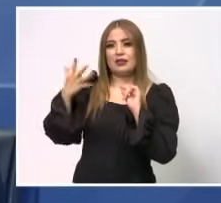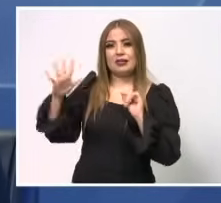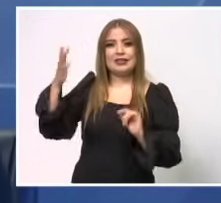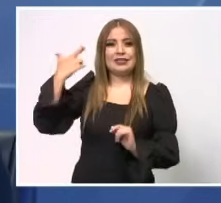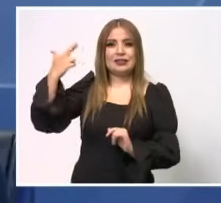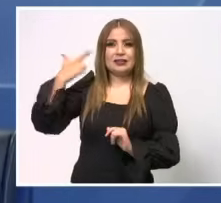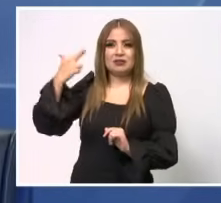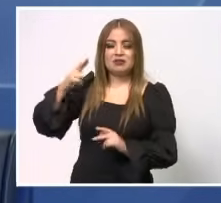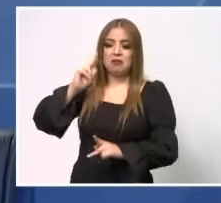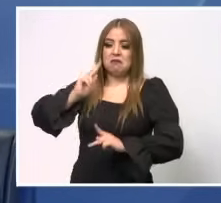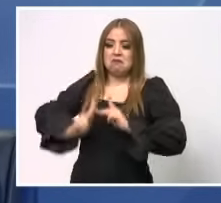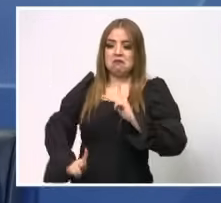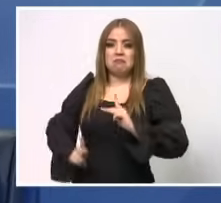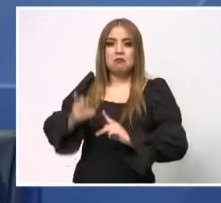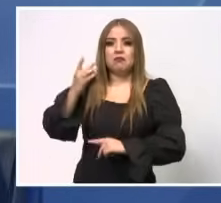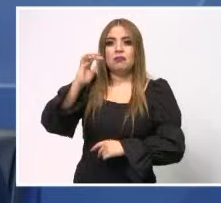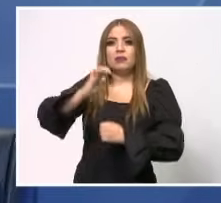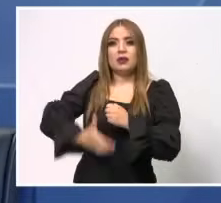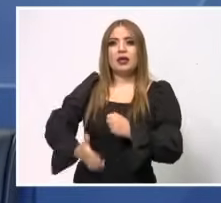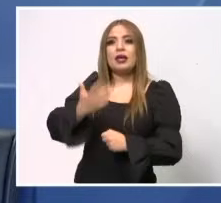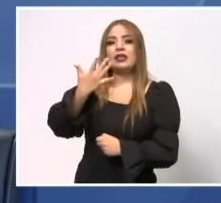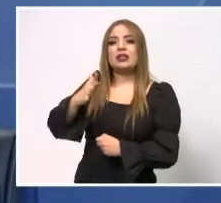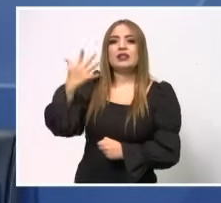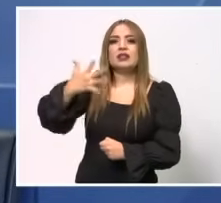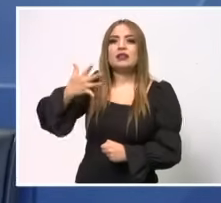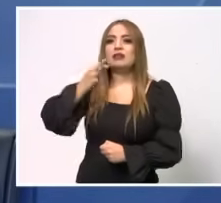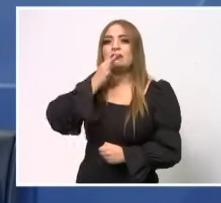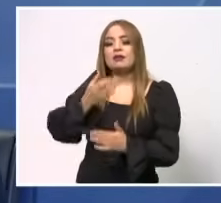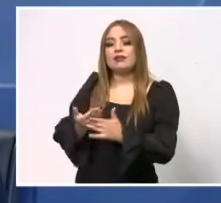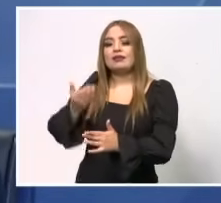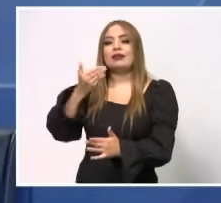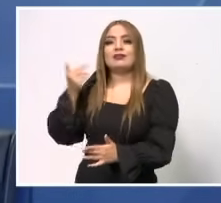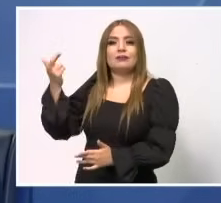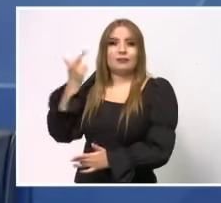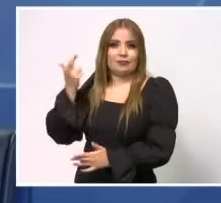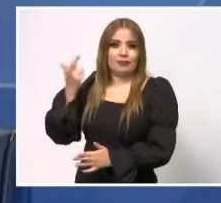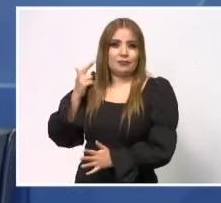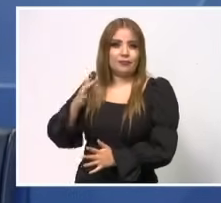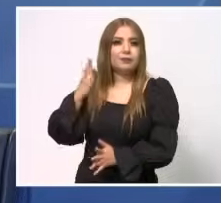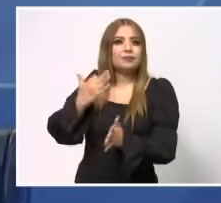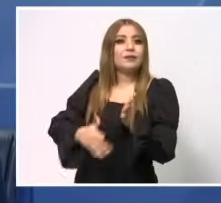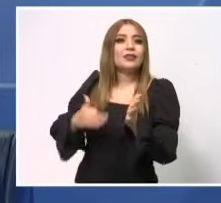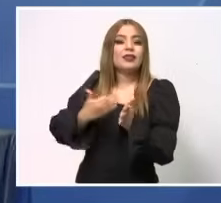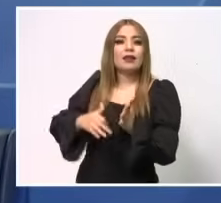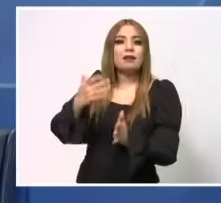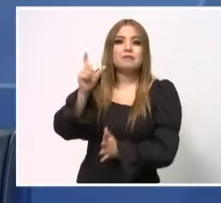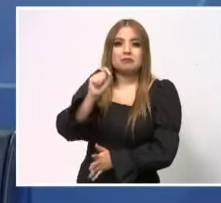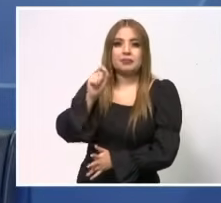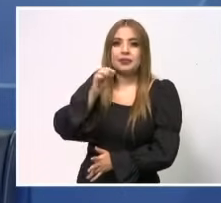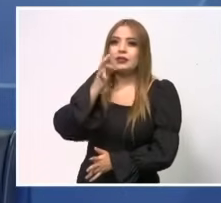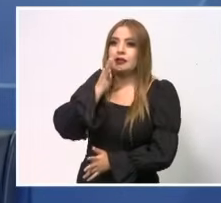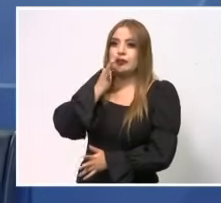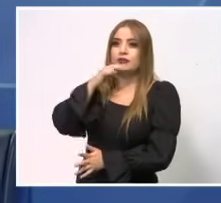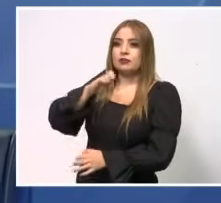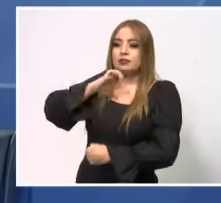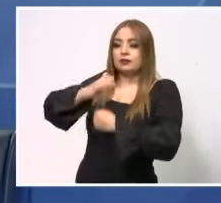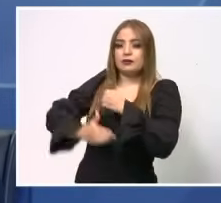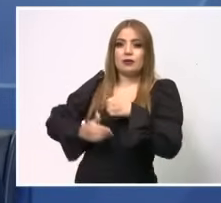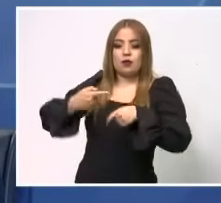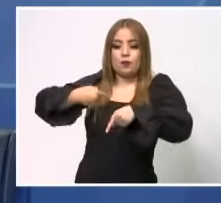terminamos como 15-20 minutos antes la transmisión de radio la narración faltaban 20 minutos para que terminara el partido